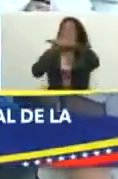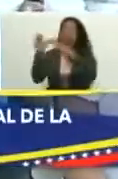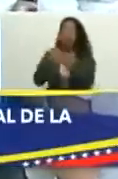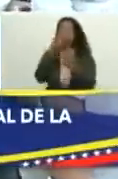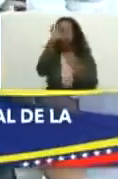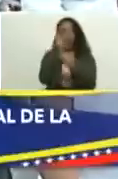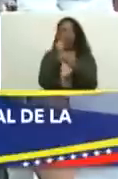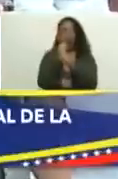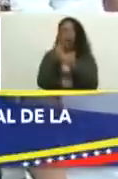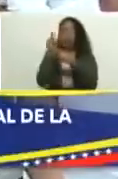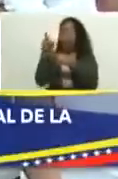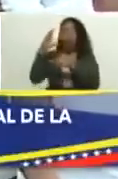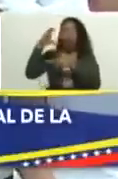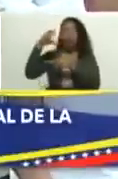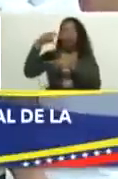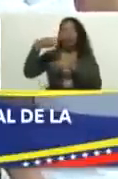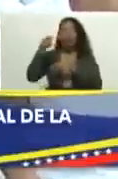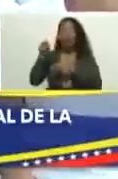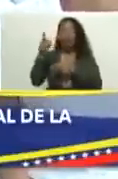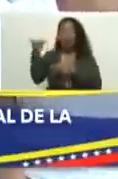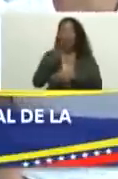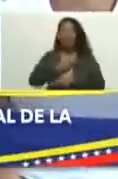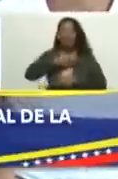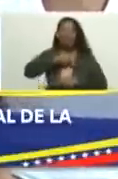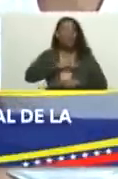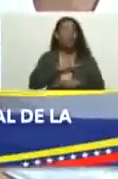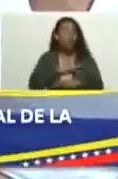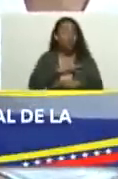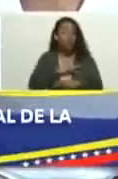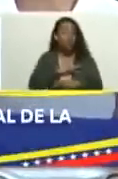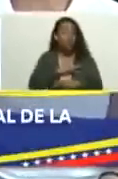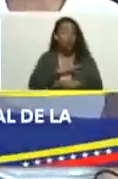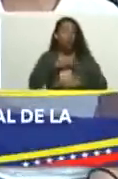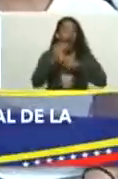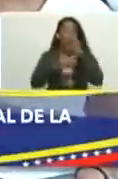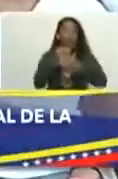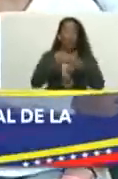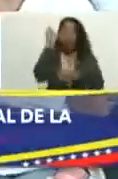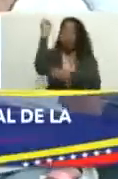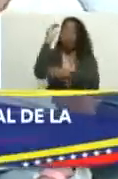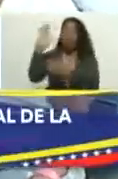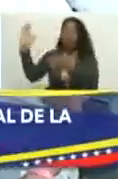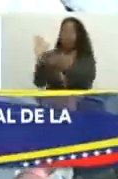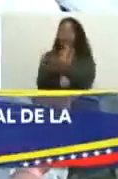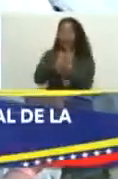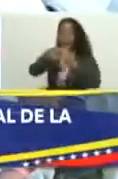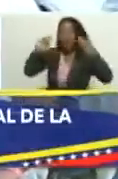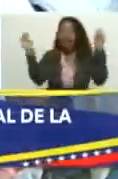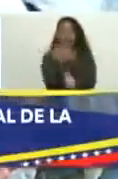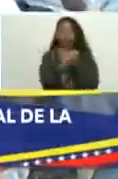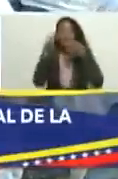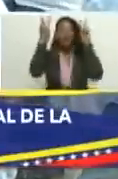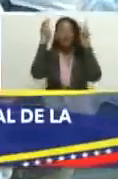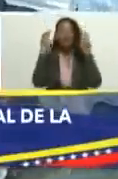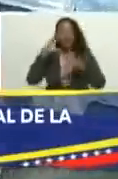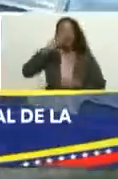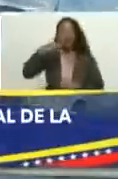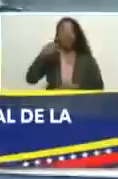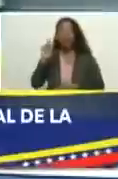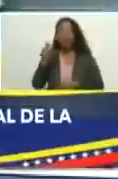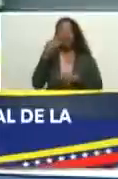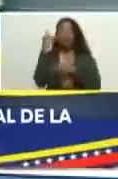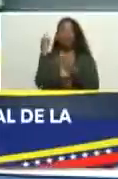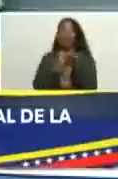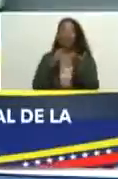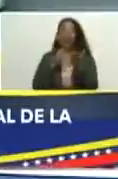donde el CPT sea farsante y sea falso, hagan asamblea, lo quitan y nombran un nuevo CPT que de verdad